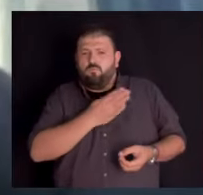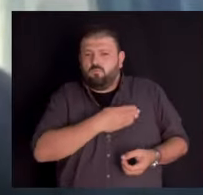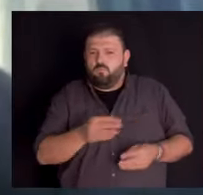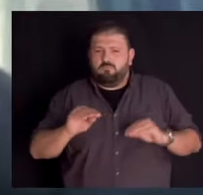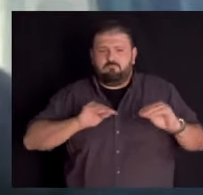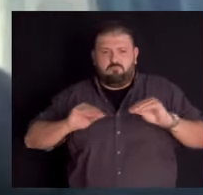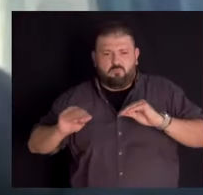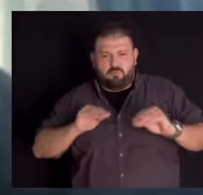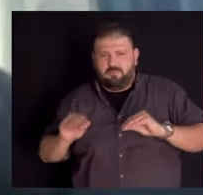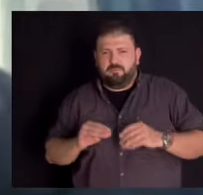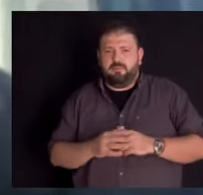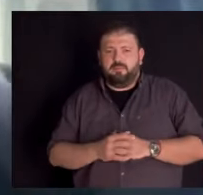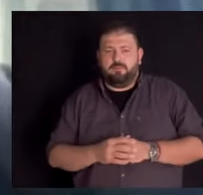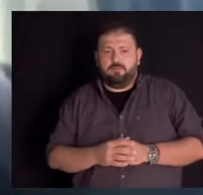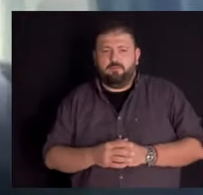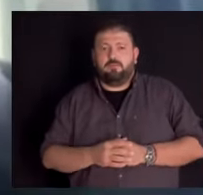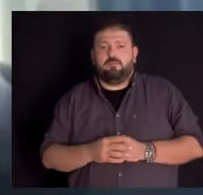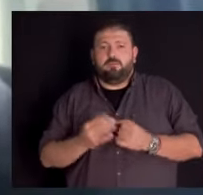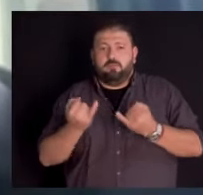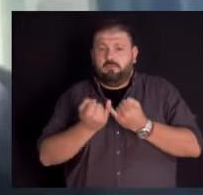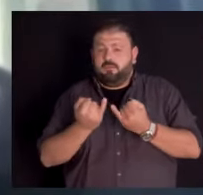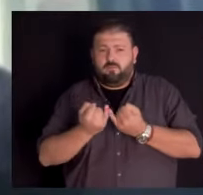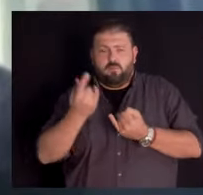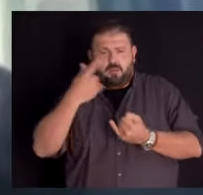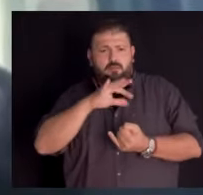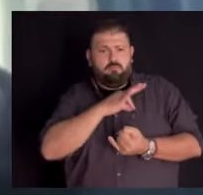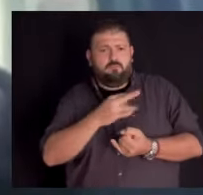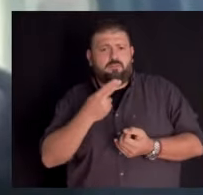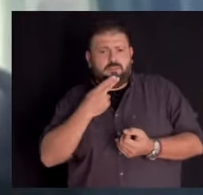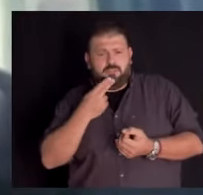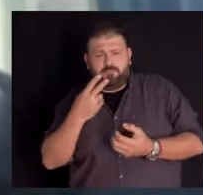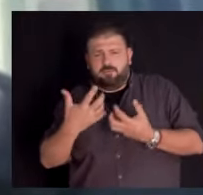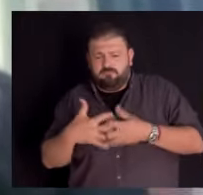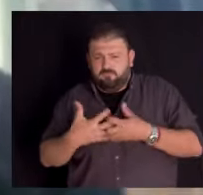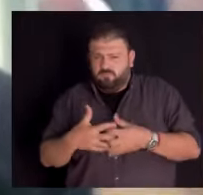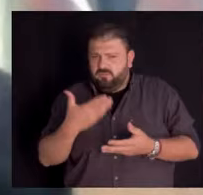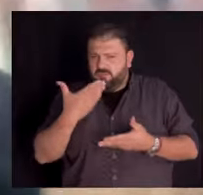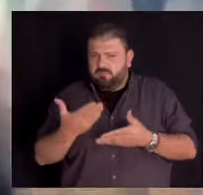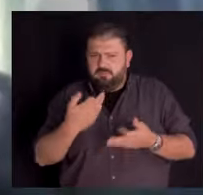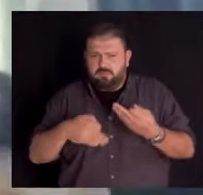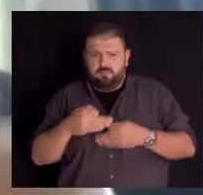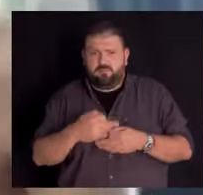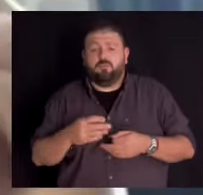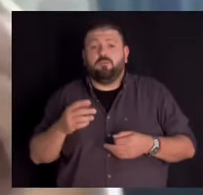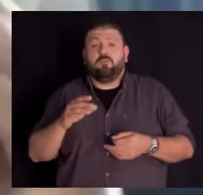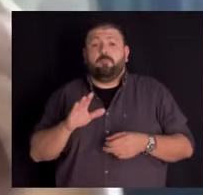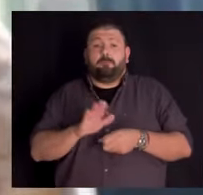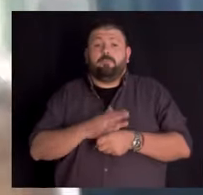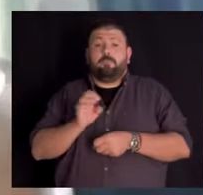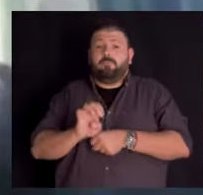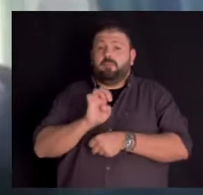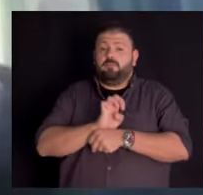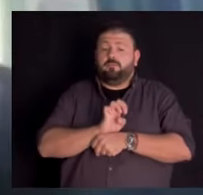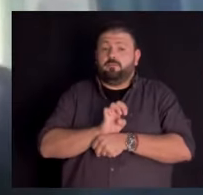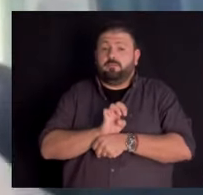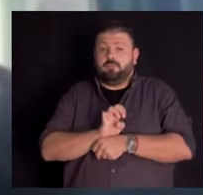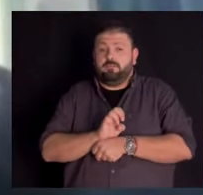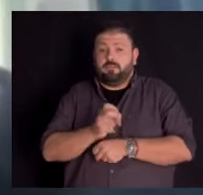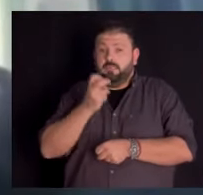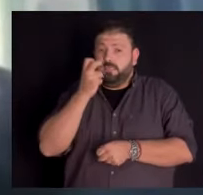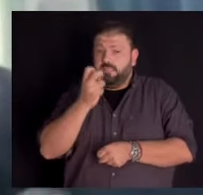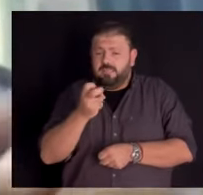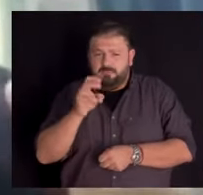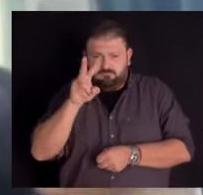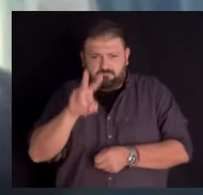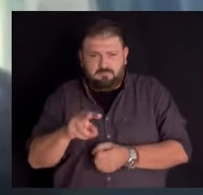movimiento intestinal, y pues toda la cuestión de la digestión. Entonces, esto ayuda